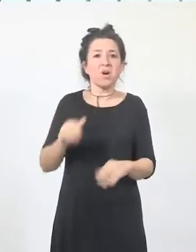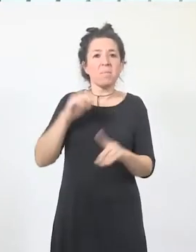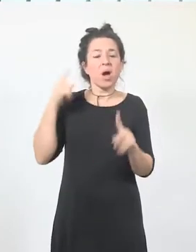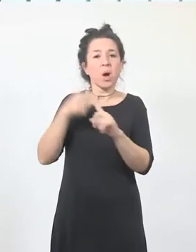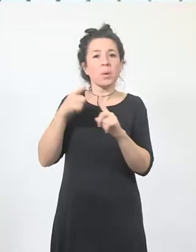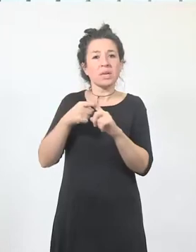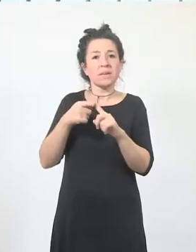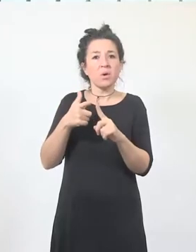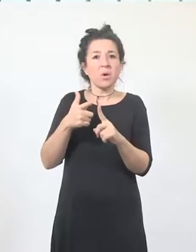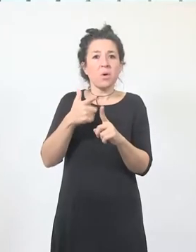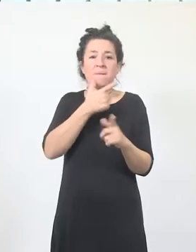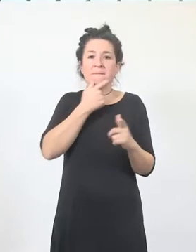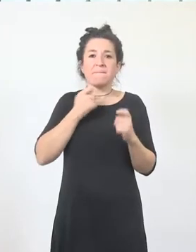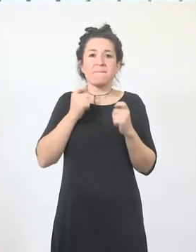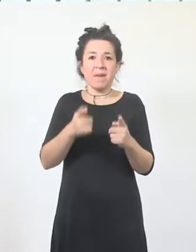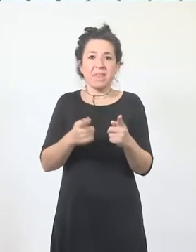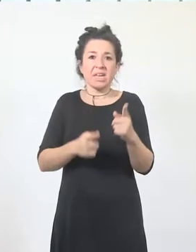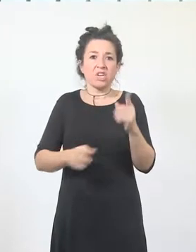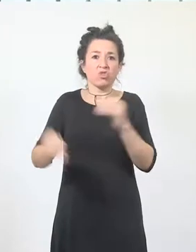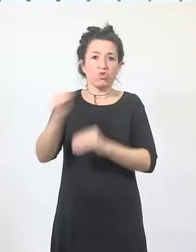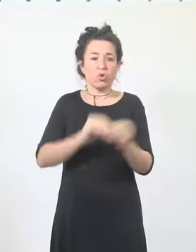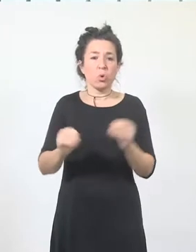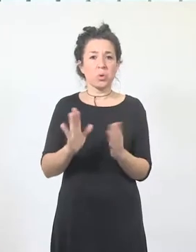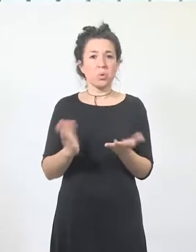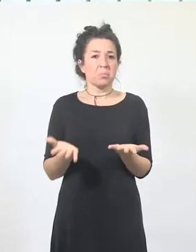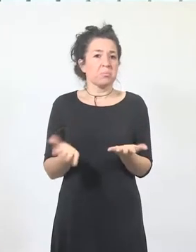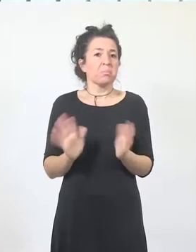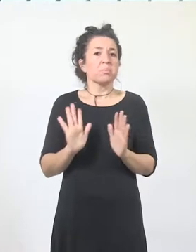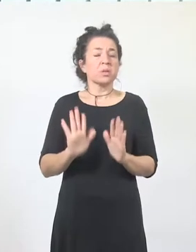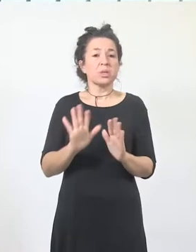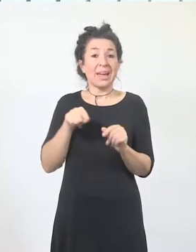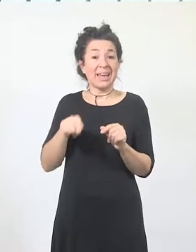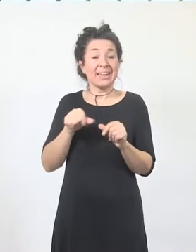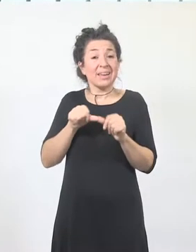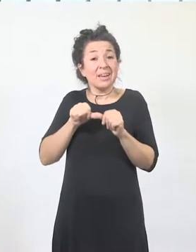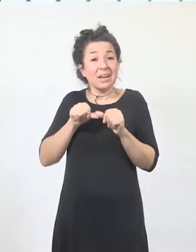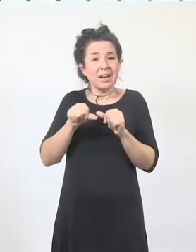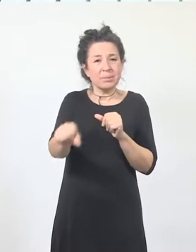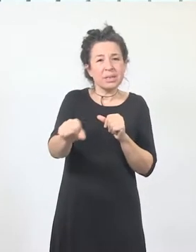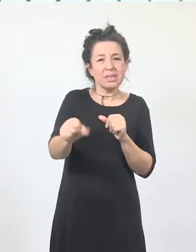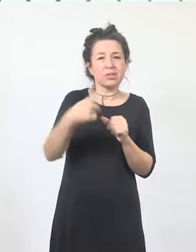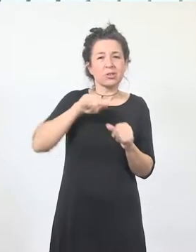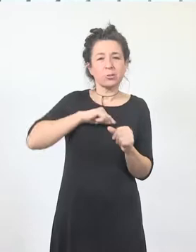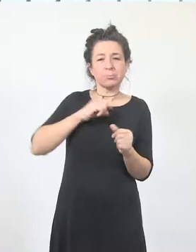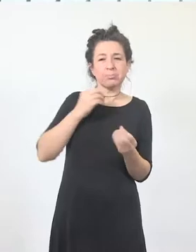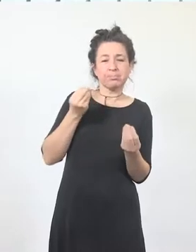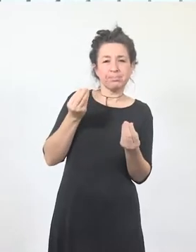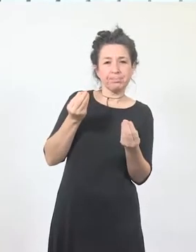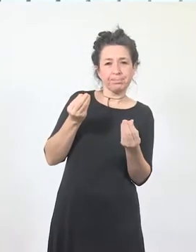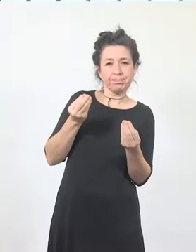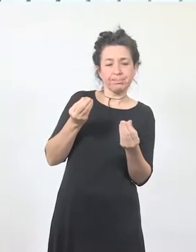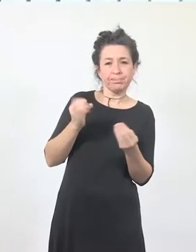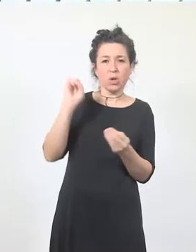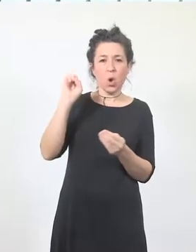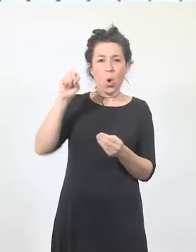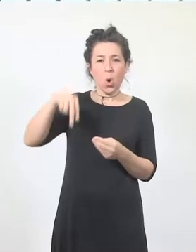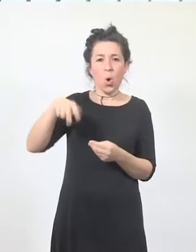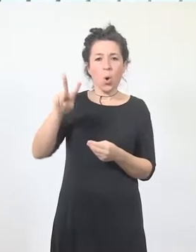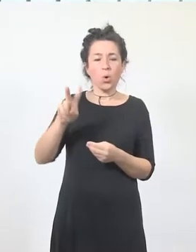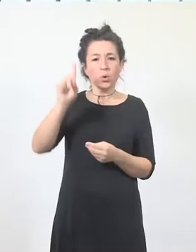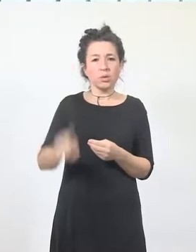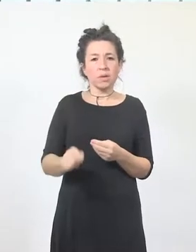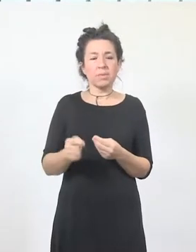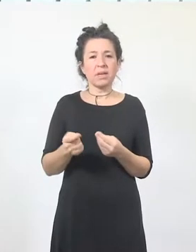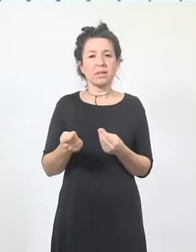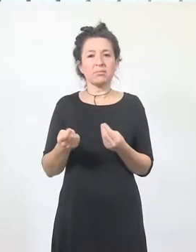la solución. Y aparte de eso, también estamos notando que Naciones Unidas cada vez